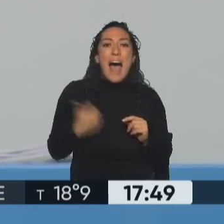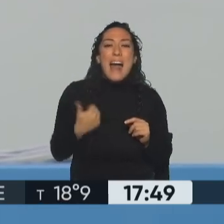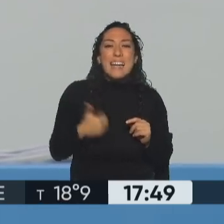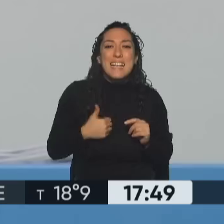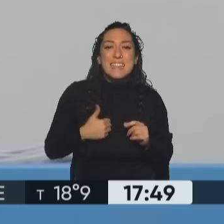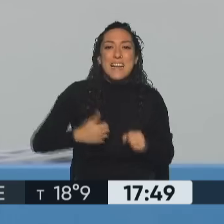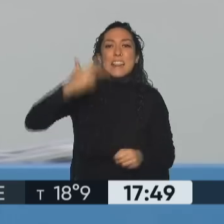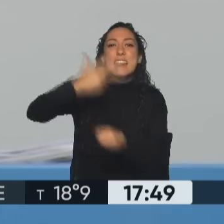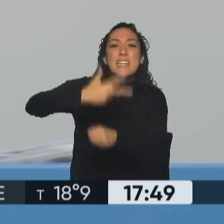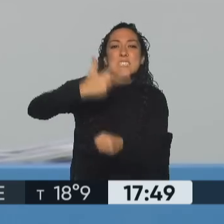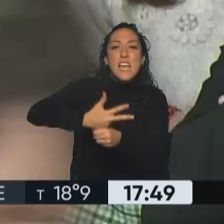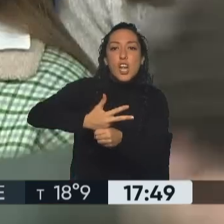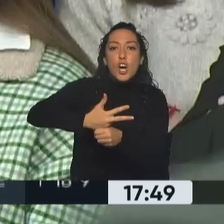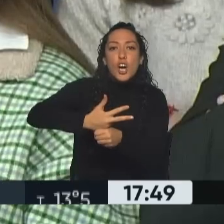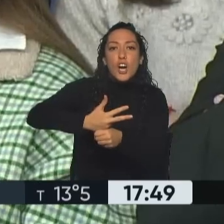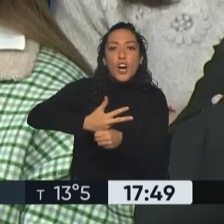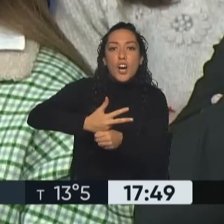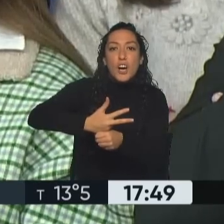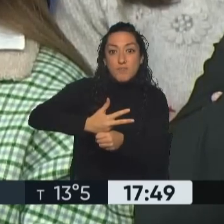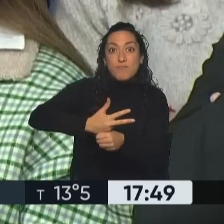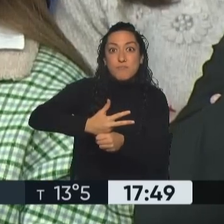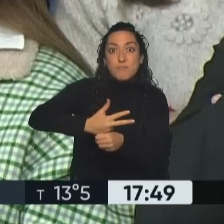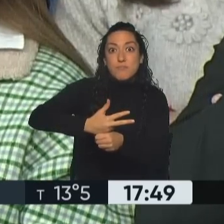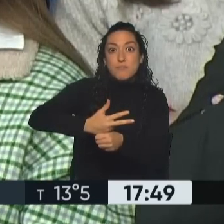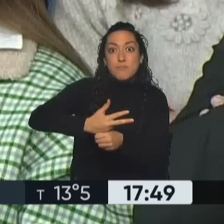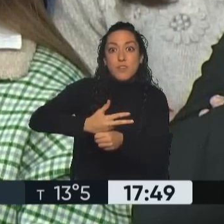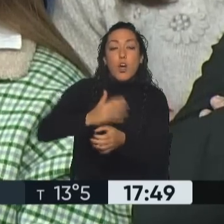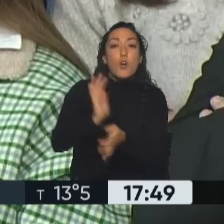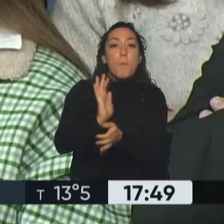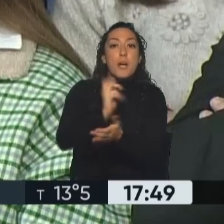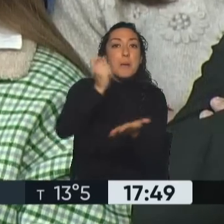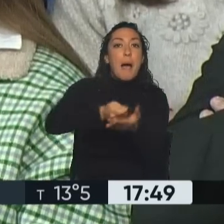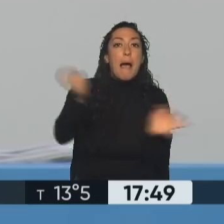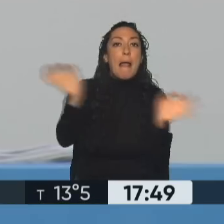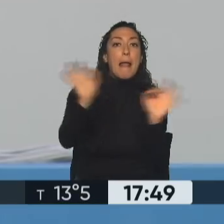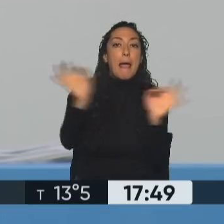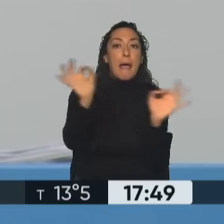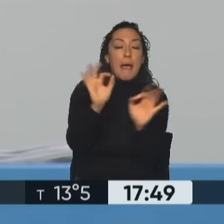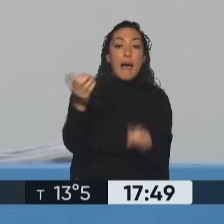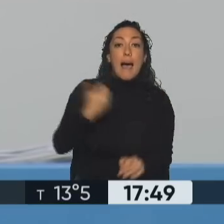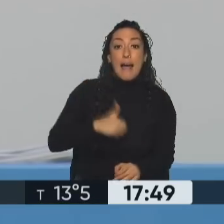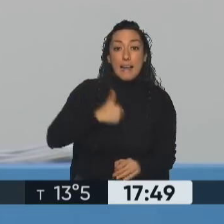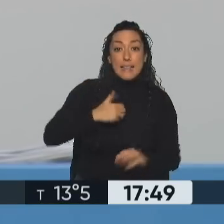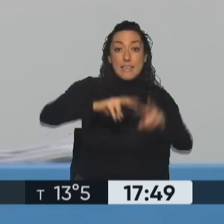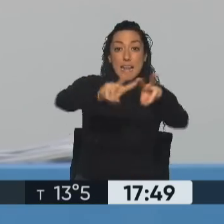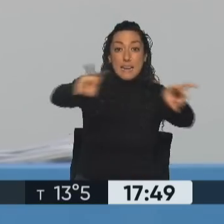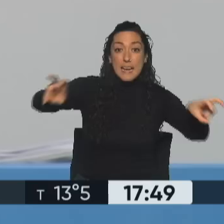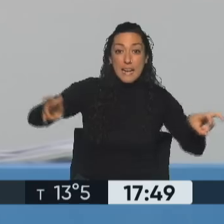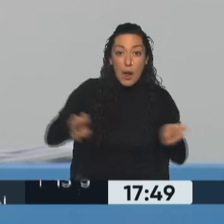ocupa el tercer puesto en materia de evasión. En nuestro país, la recaudación